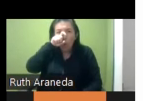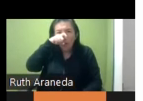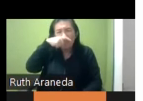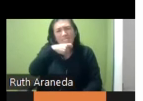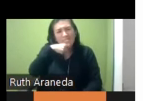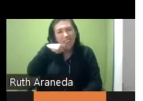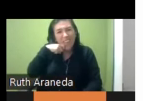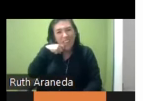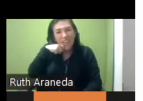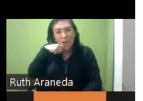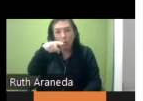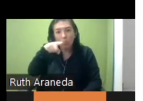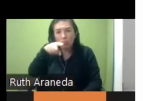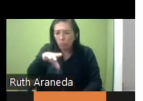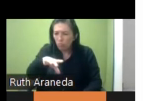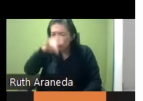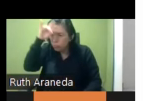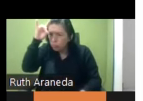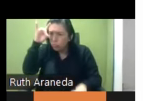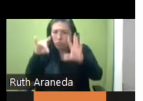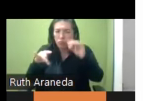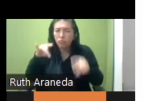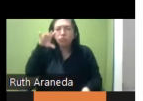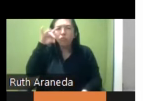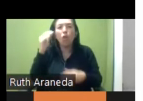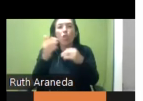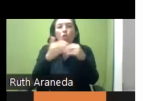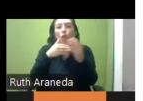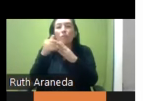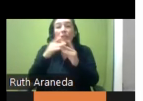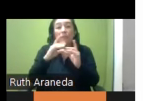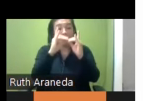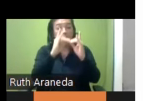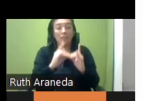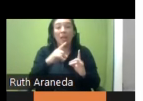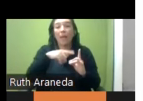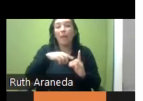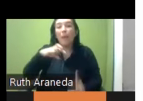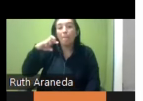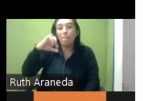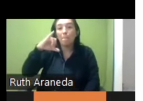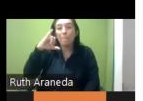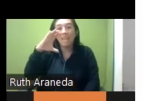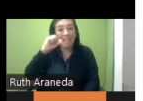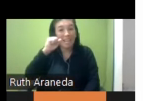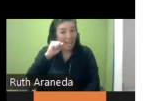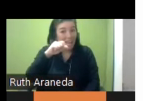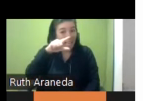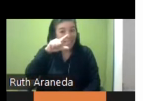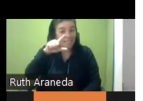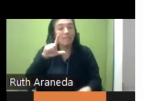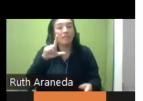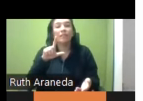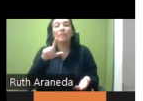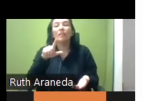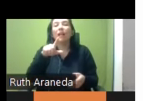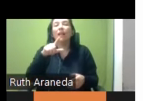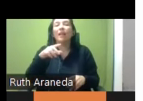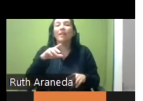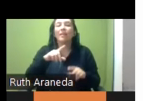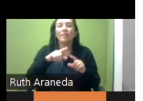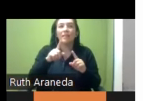han aparecido en gran número en tumbas de Pica, de la localidad de Pica, al interior de Tarapacá.